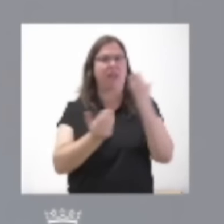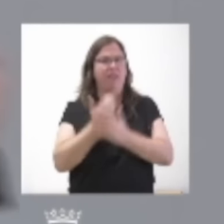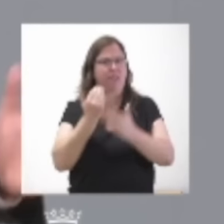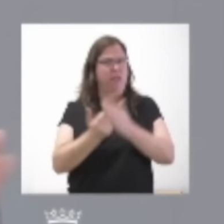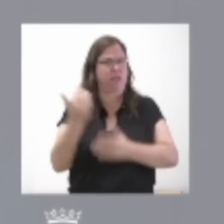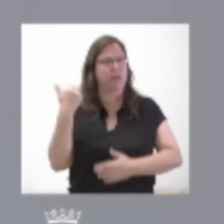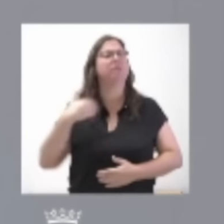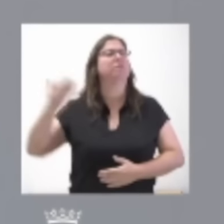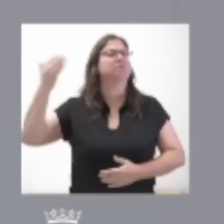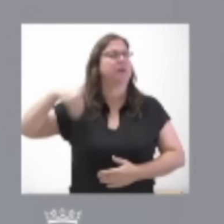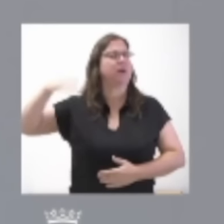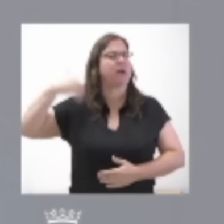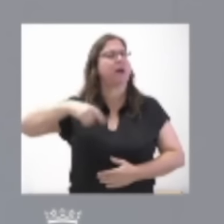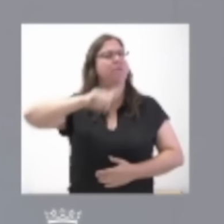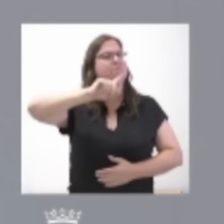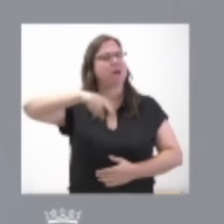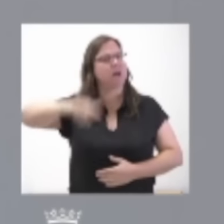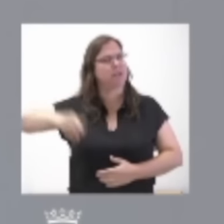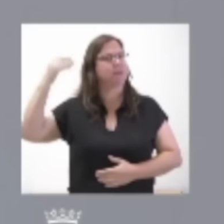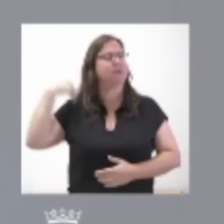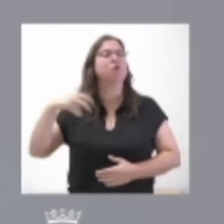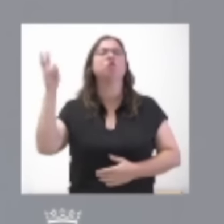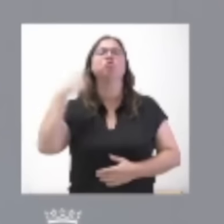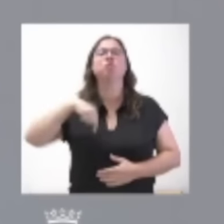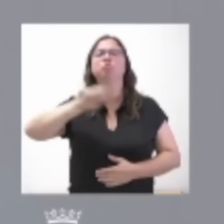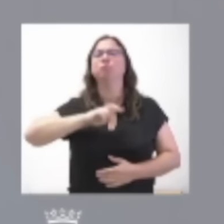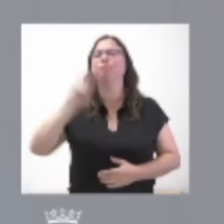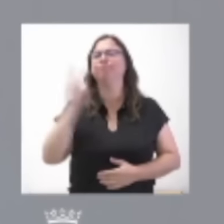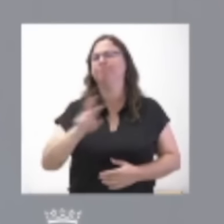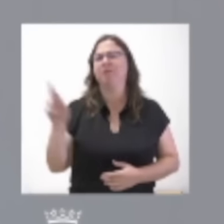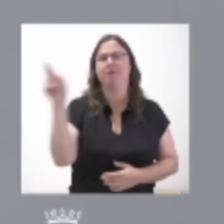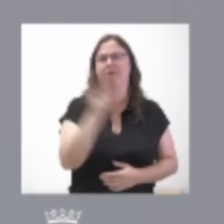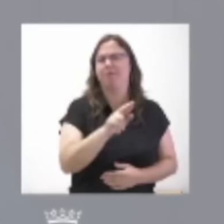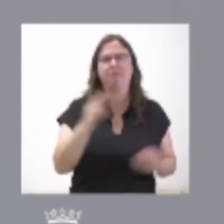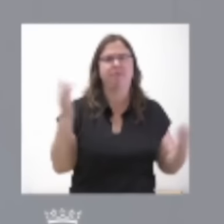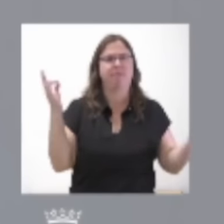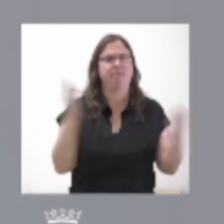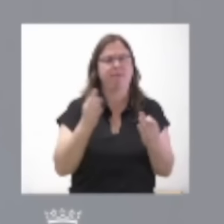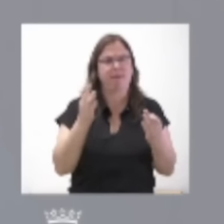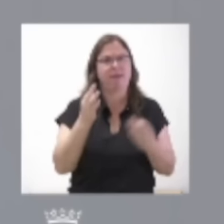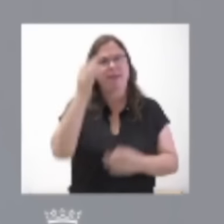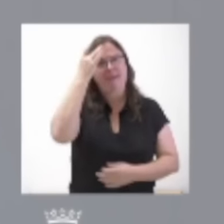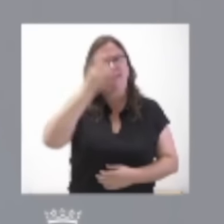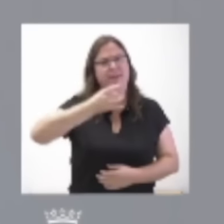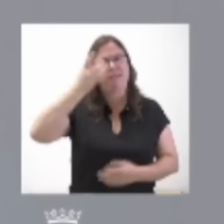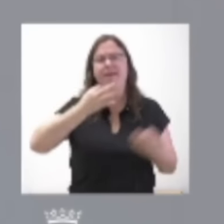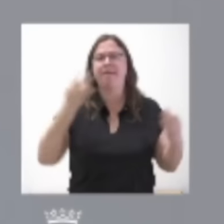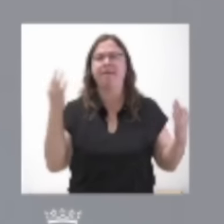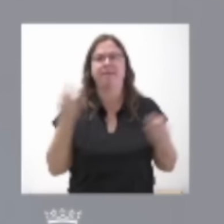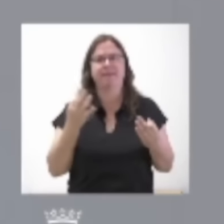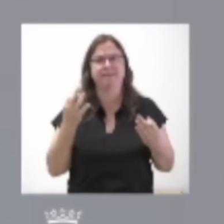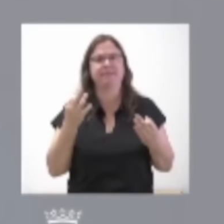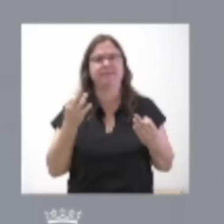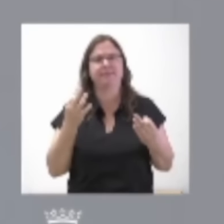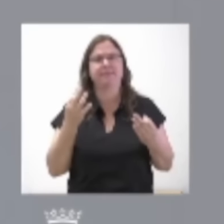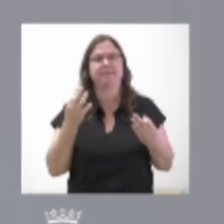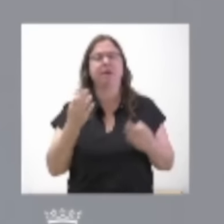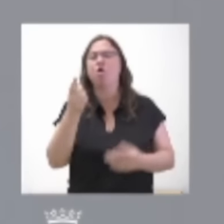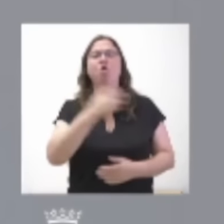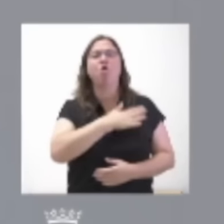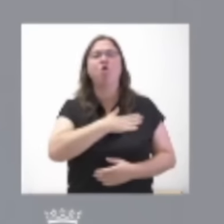venía ya de los últimos meses, nosotros venimos insistiendo en la idea de que no queremos que